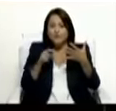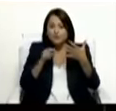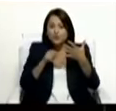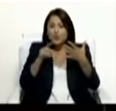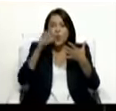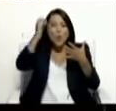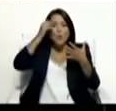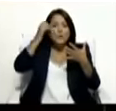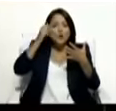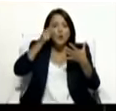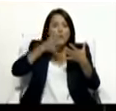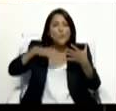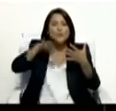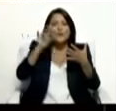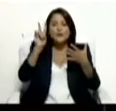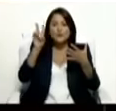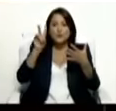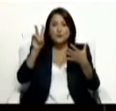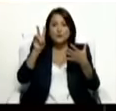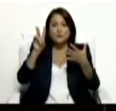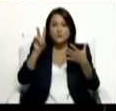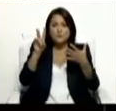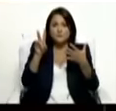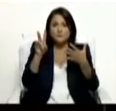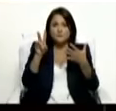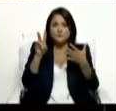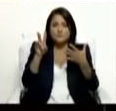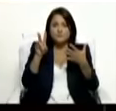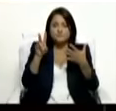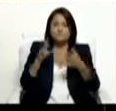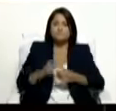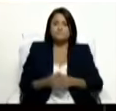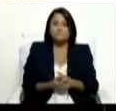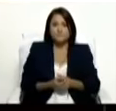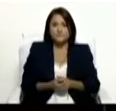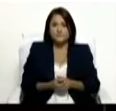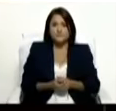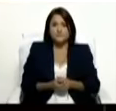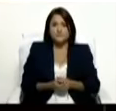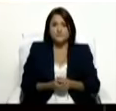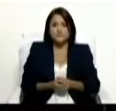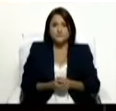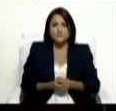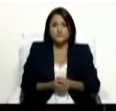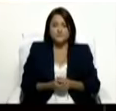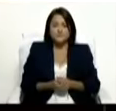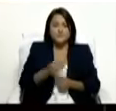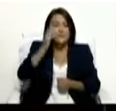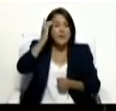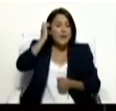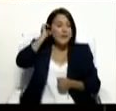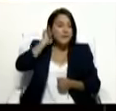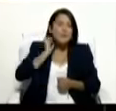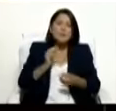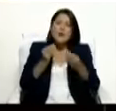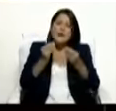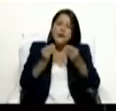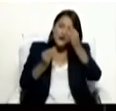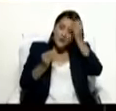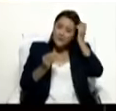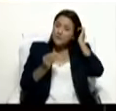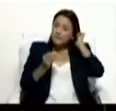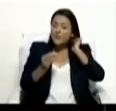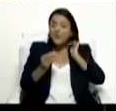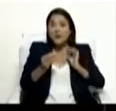opinión, le solicita voluntad al pueblo de Venezuela para la creación de un